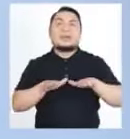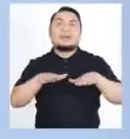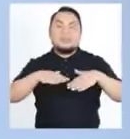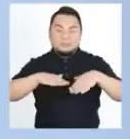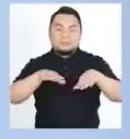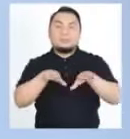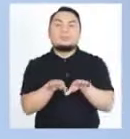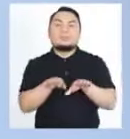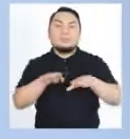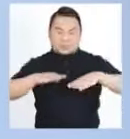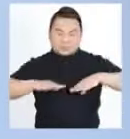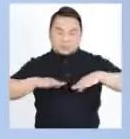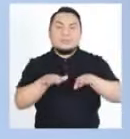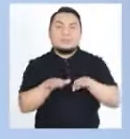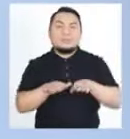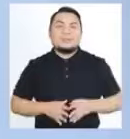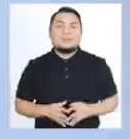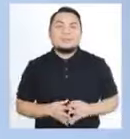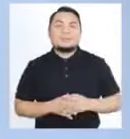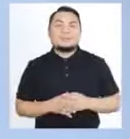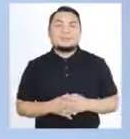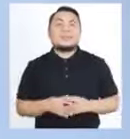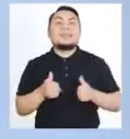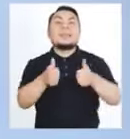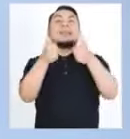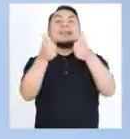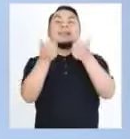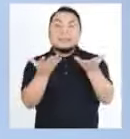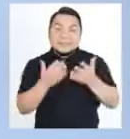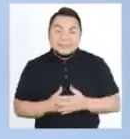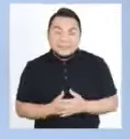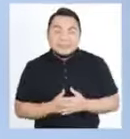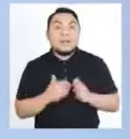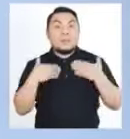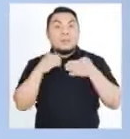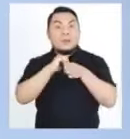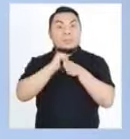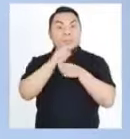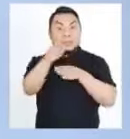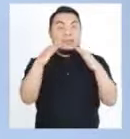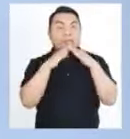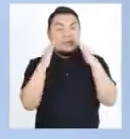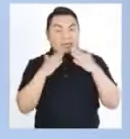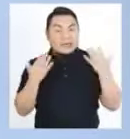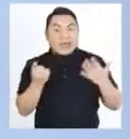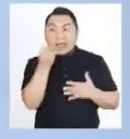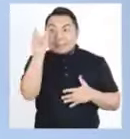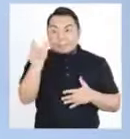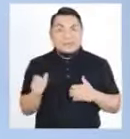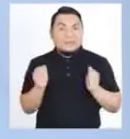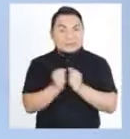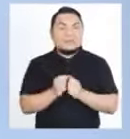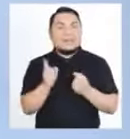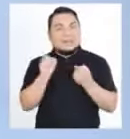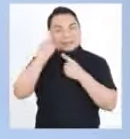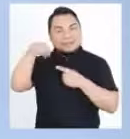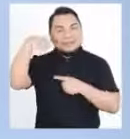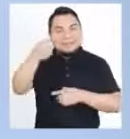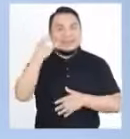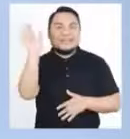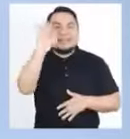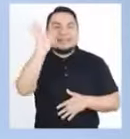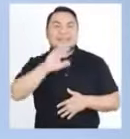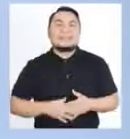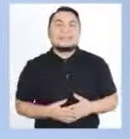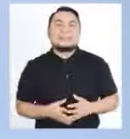talón, punta, talón, punta, talón. ¿Qué les pareció? Pueden practicarlo en casa con alguien también. Nos vemos